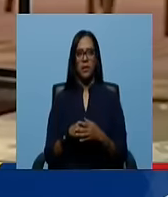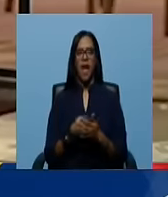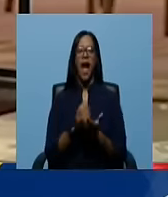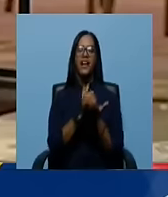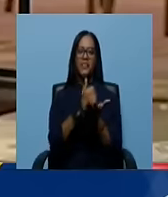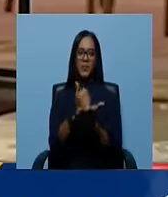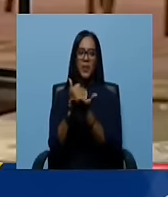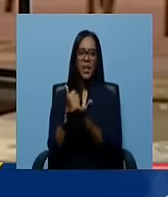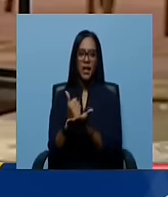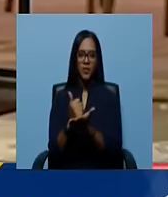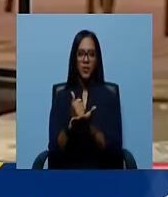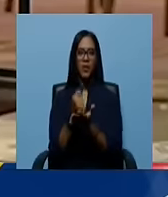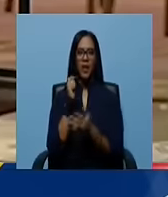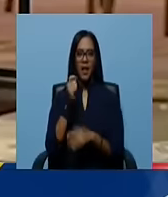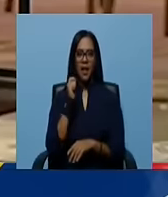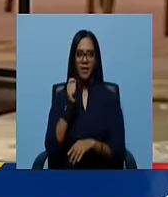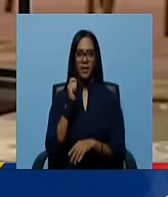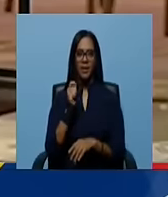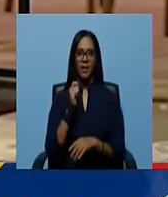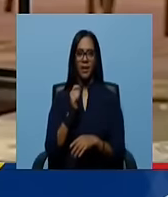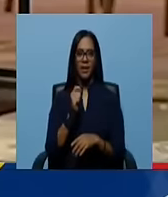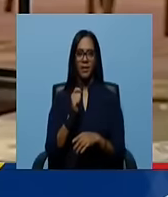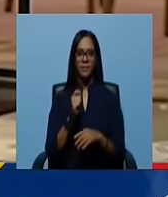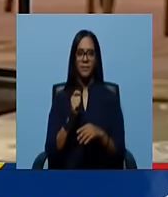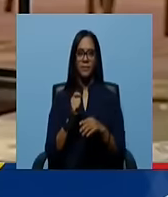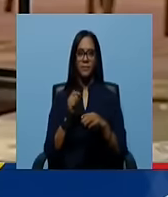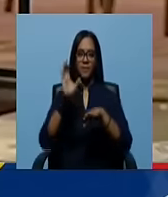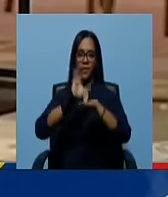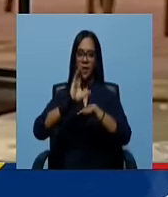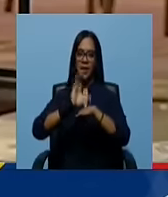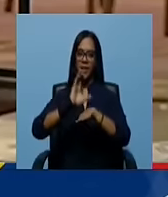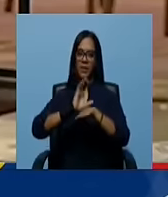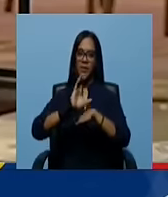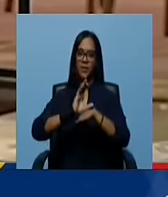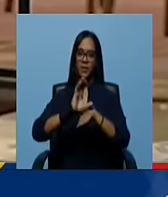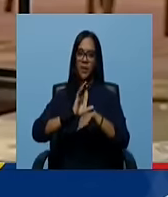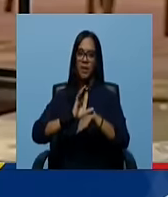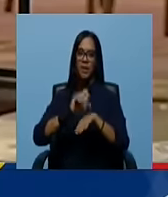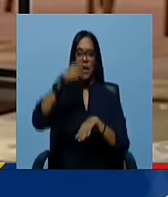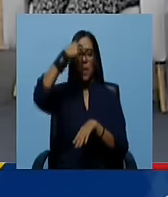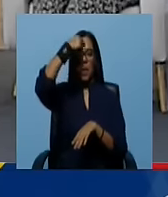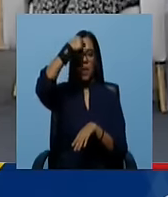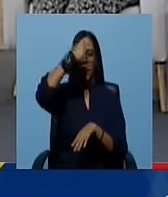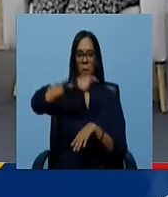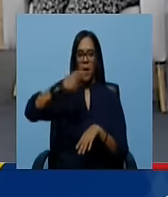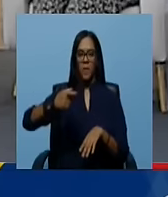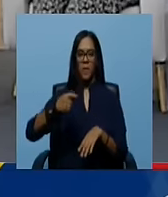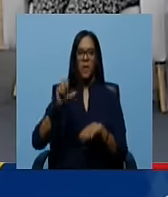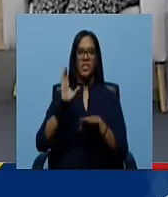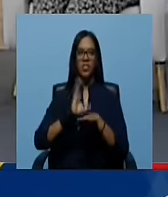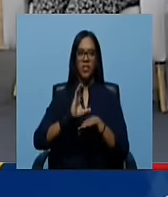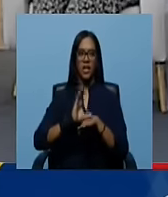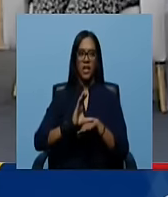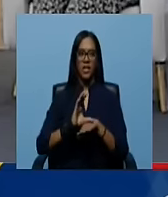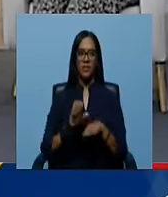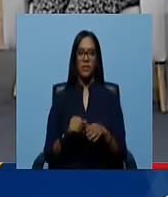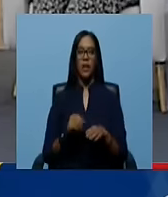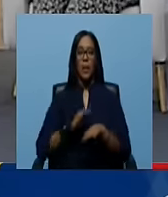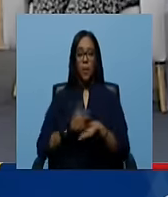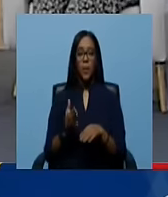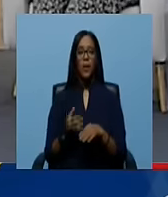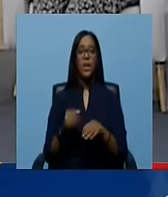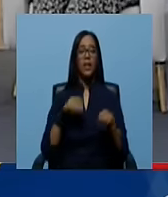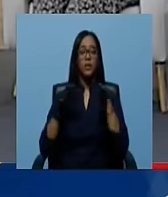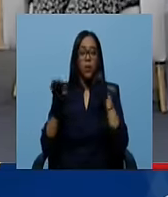ayudando en la gran tarea de reurbanizar pueblos y ciudades. porque el turismo